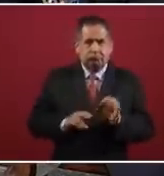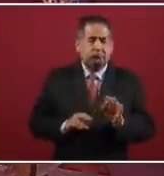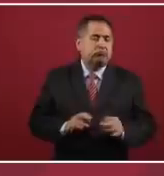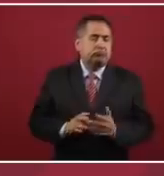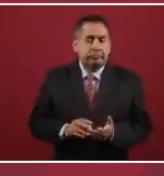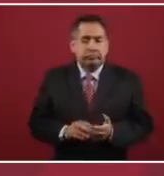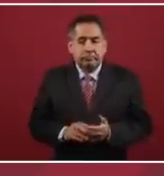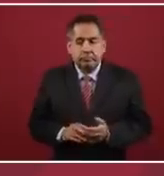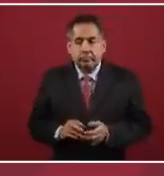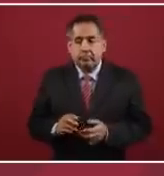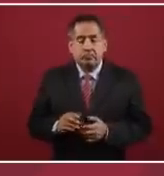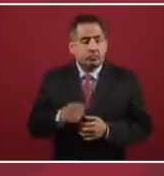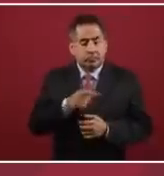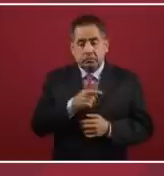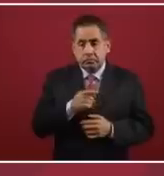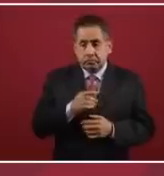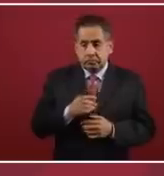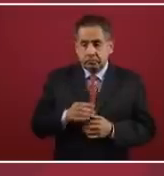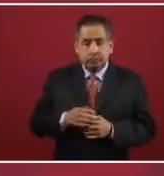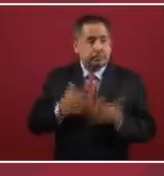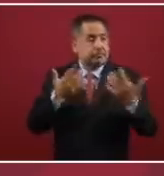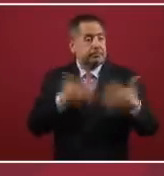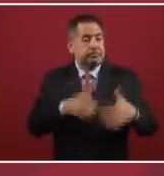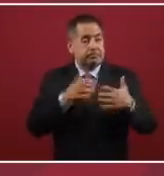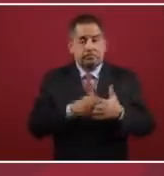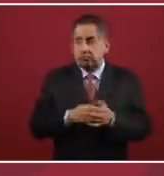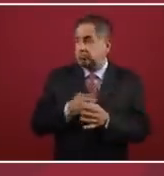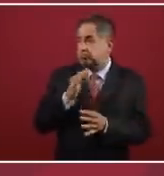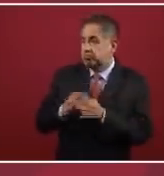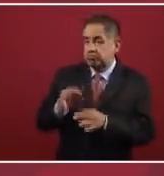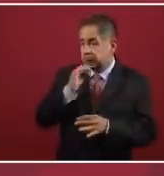no estaba cumpliendo la empresa,